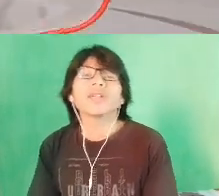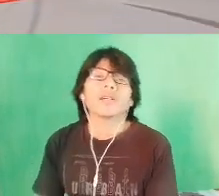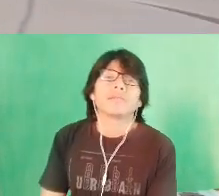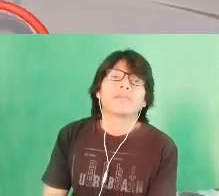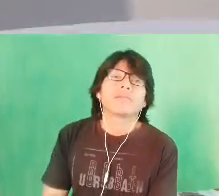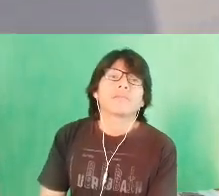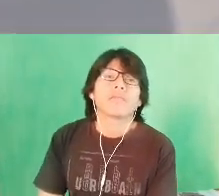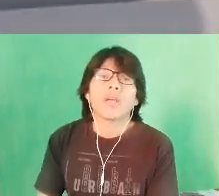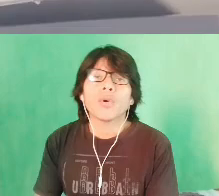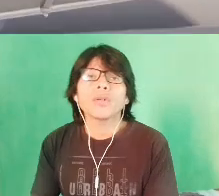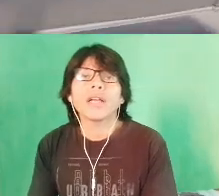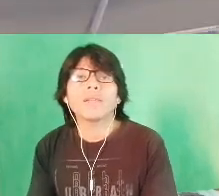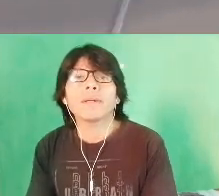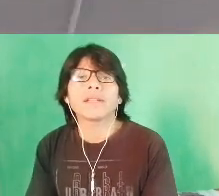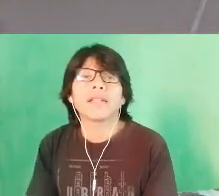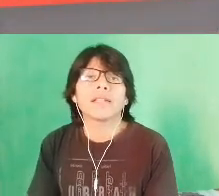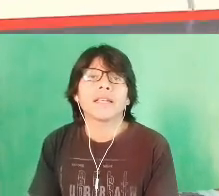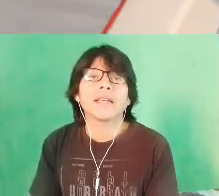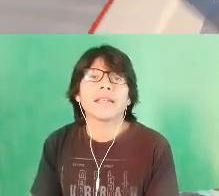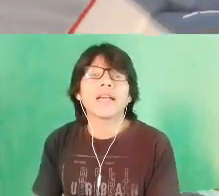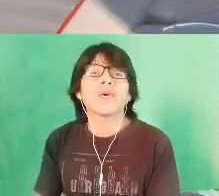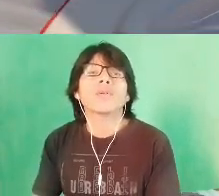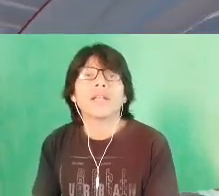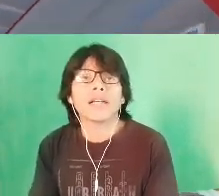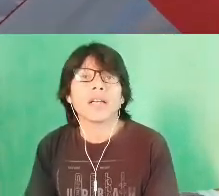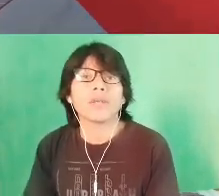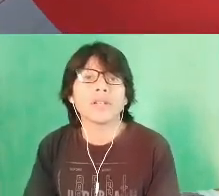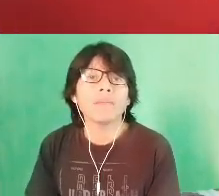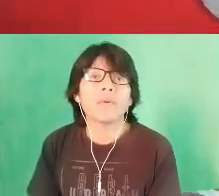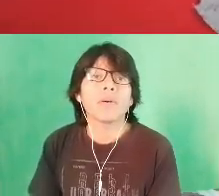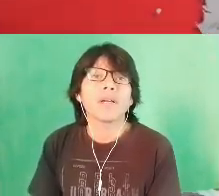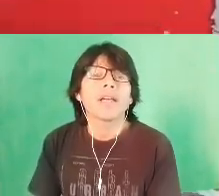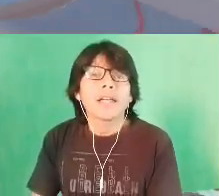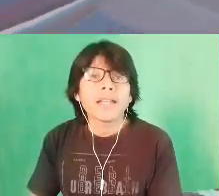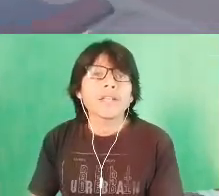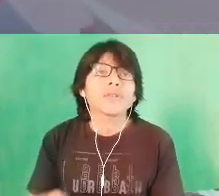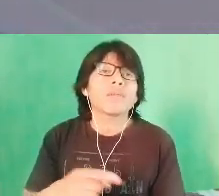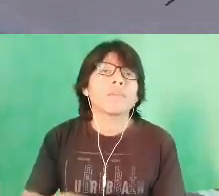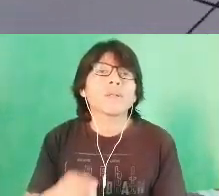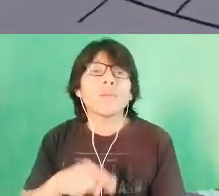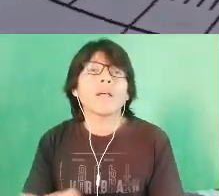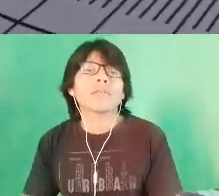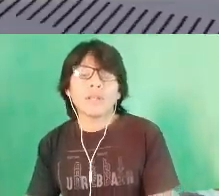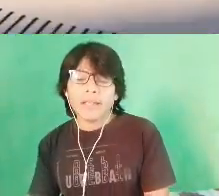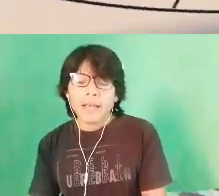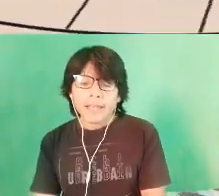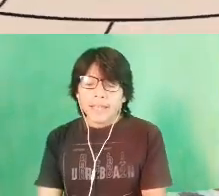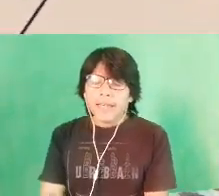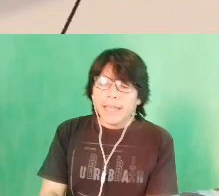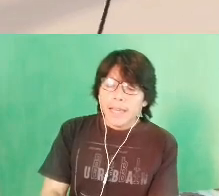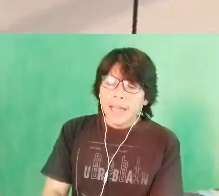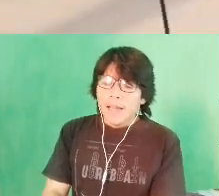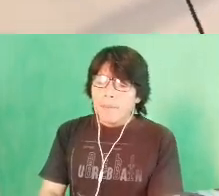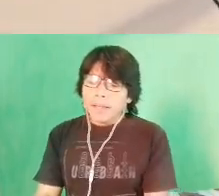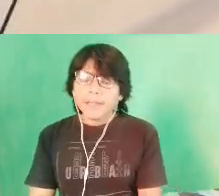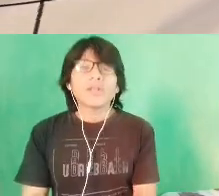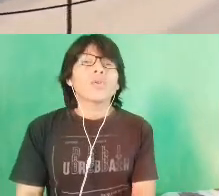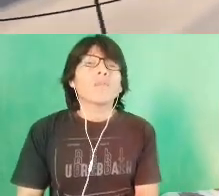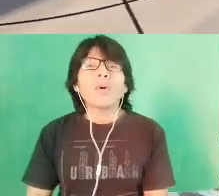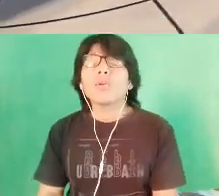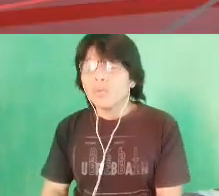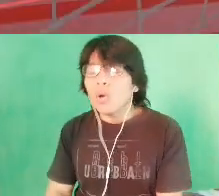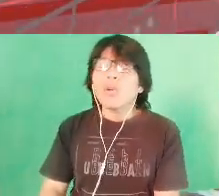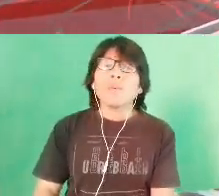guerra sucia en contra del presidente y en contra de Claudia Sheinbaum. Y de hecho se me pasó por alto el día de ayer que van a